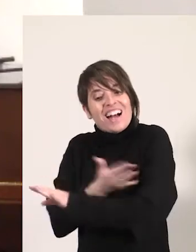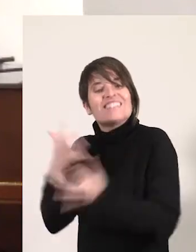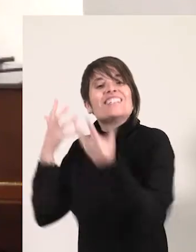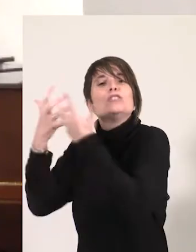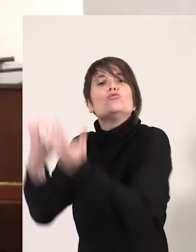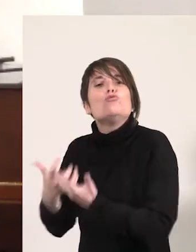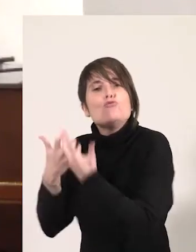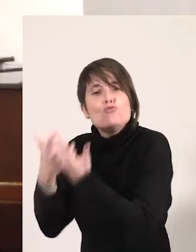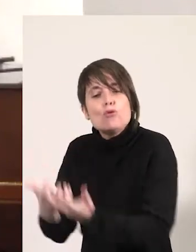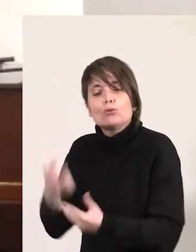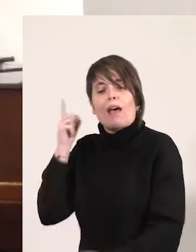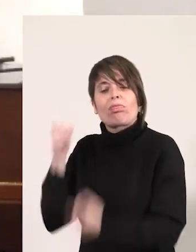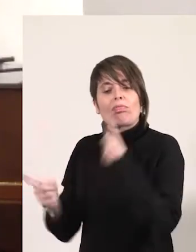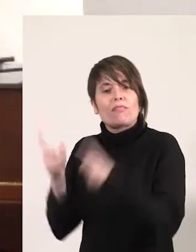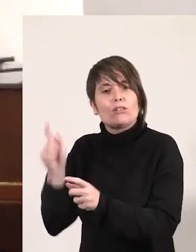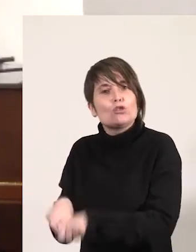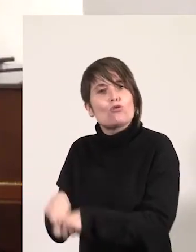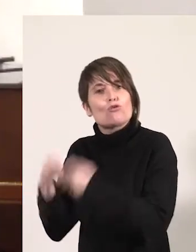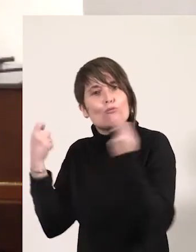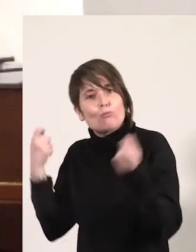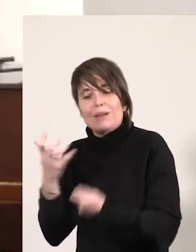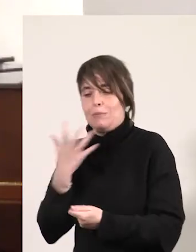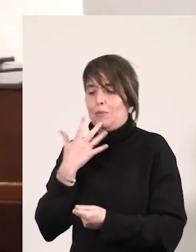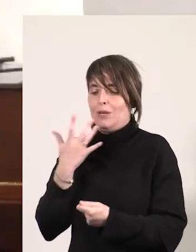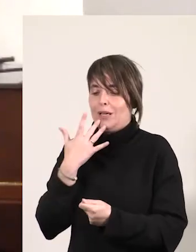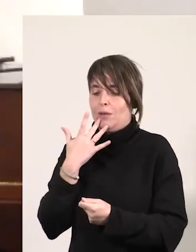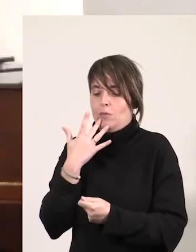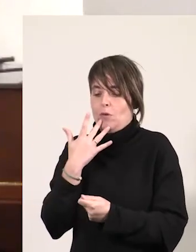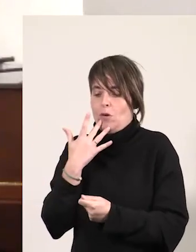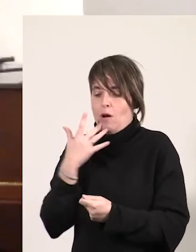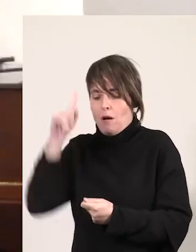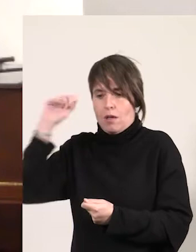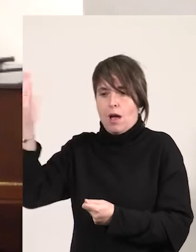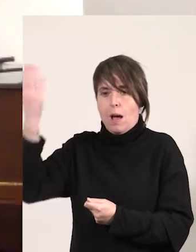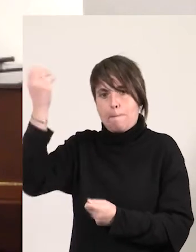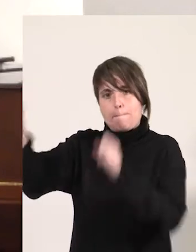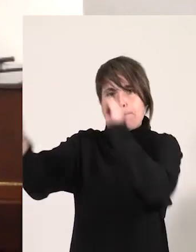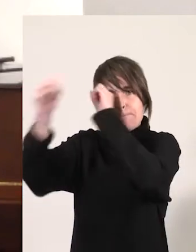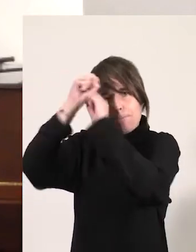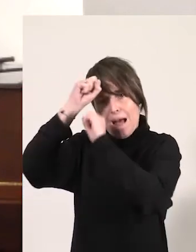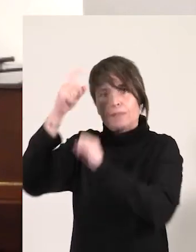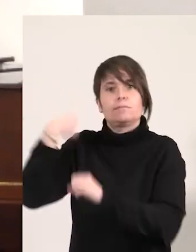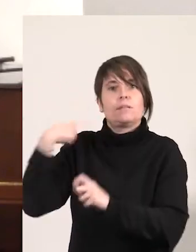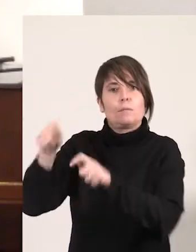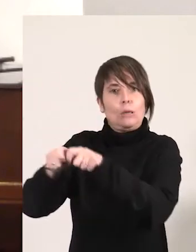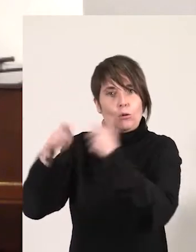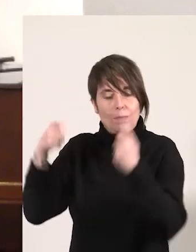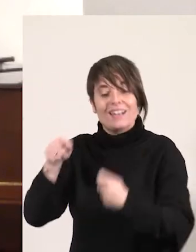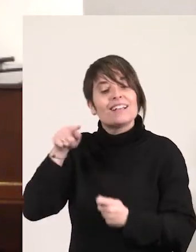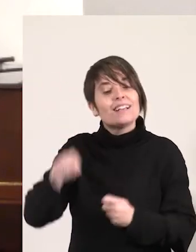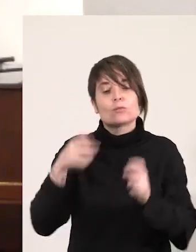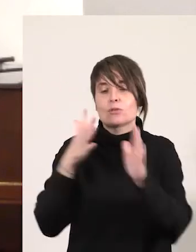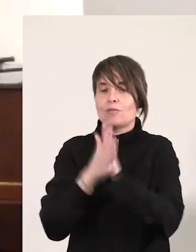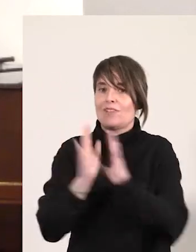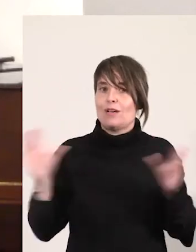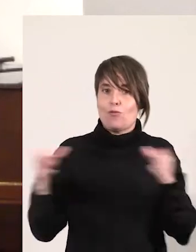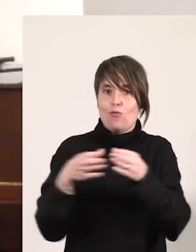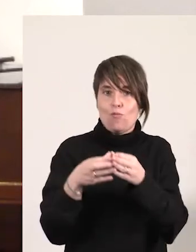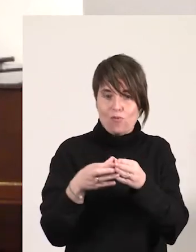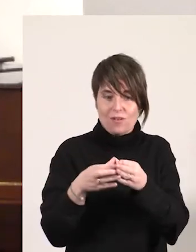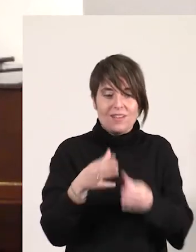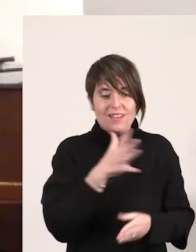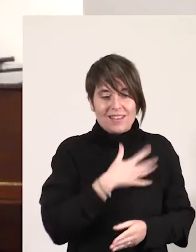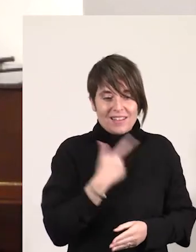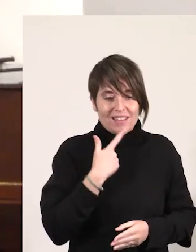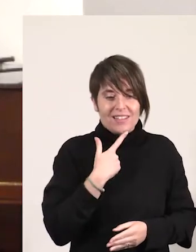suerte, pero ha tenido que haber una lucha, una conciencia, un decidir romper aquellos esquemas preestablecidos, ¿no? Pues esto pasa un